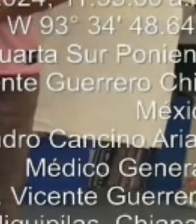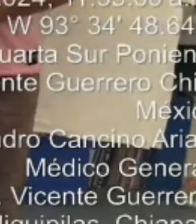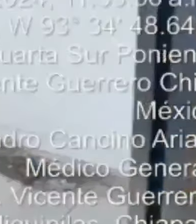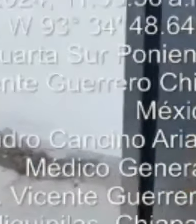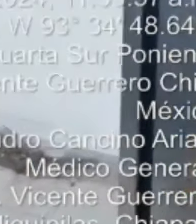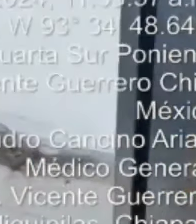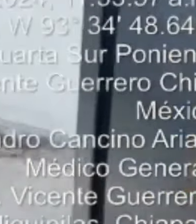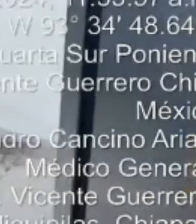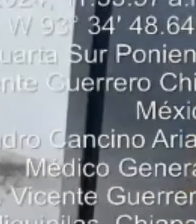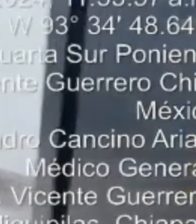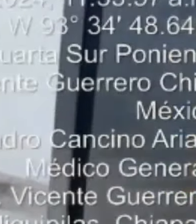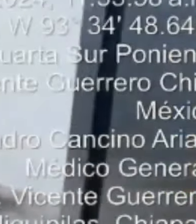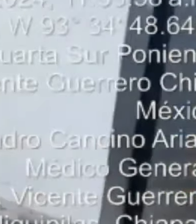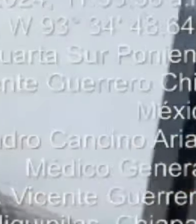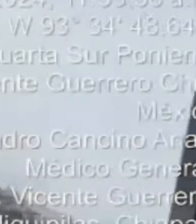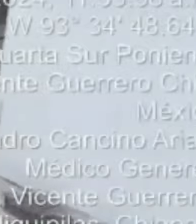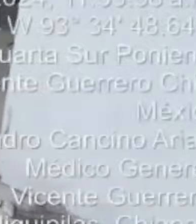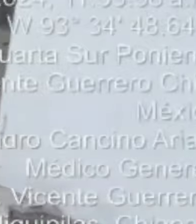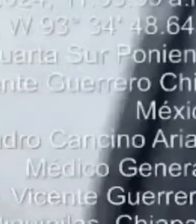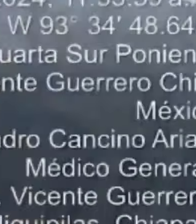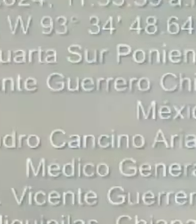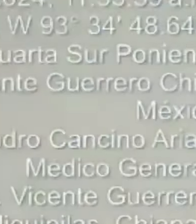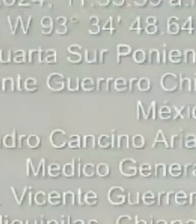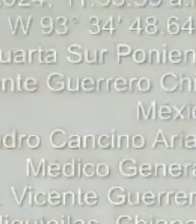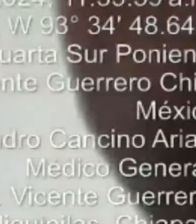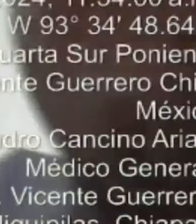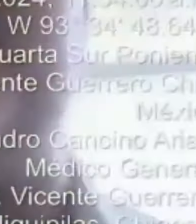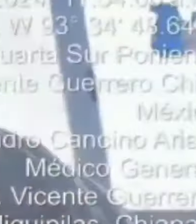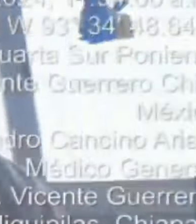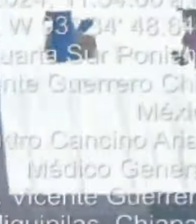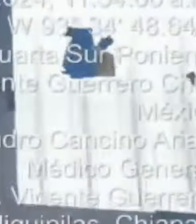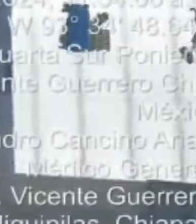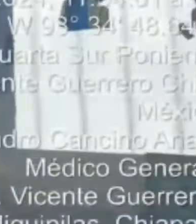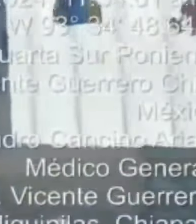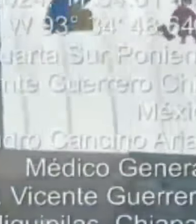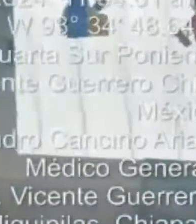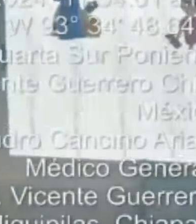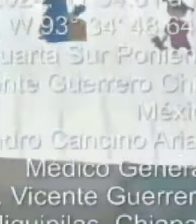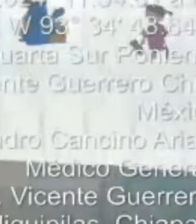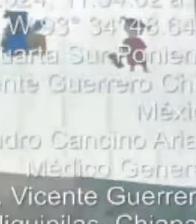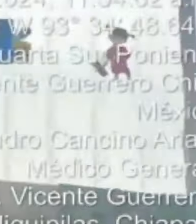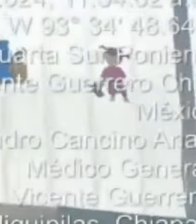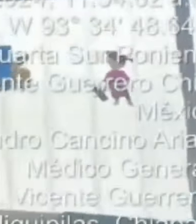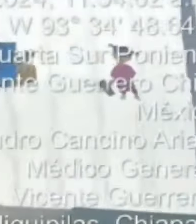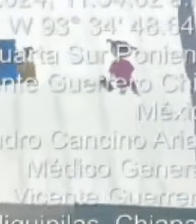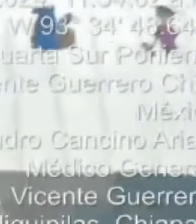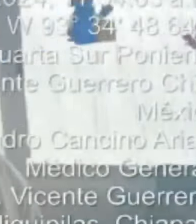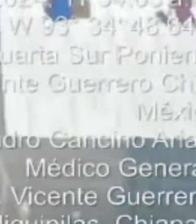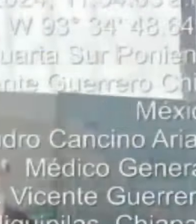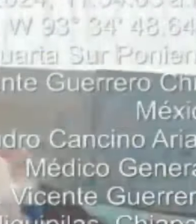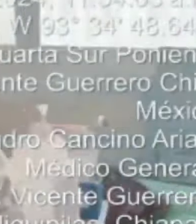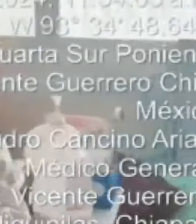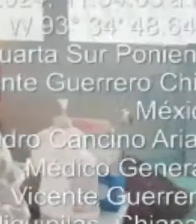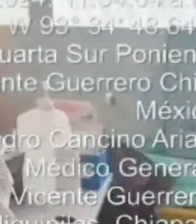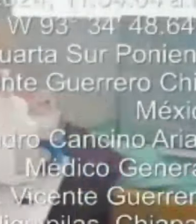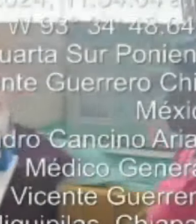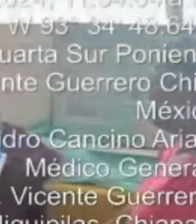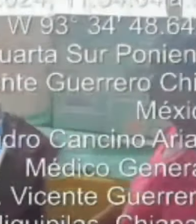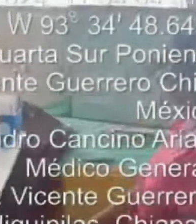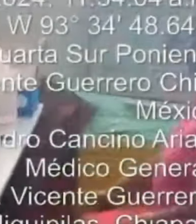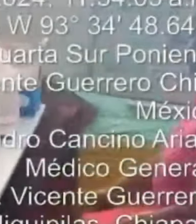medicina. Con el mismo puesto se compró equipamiento para